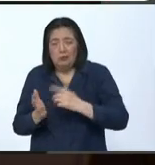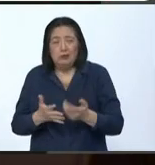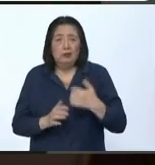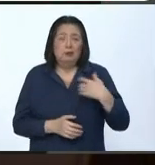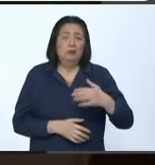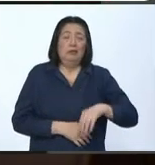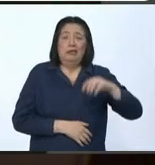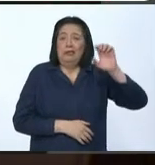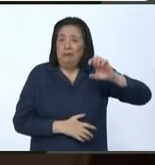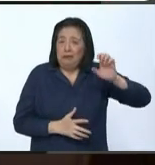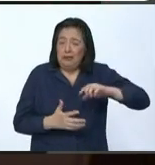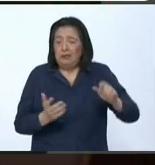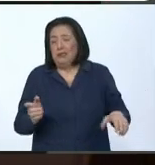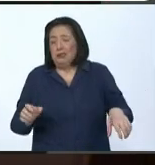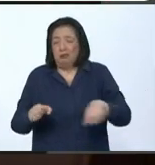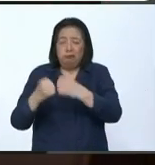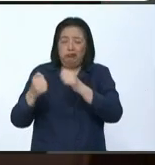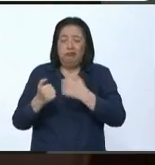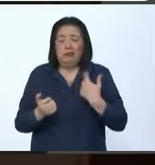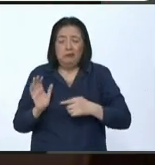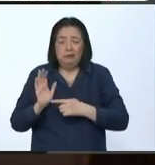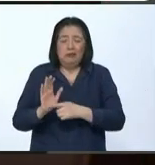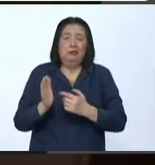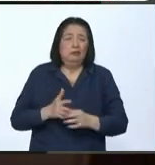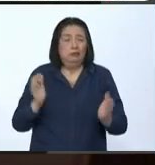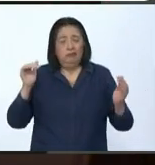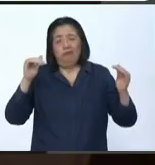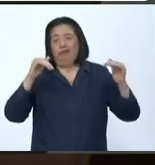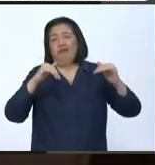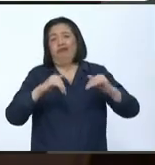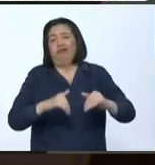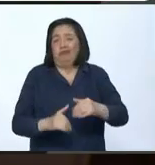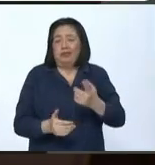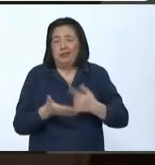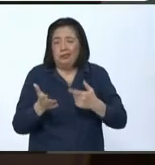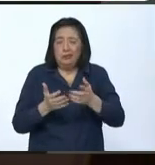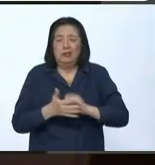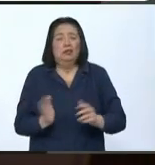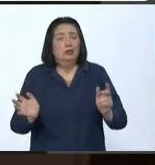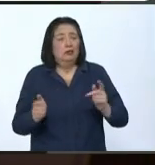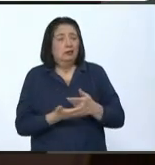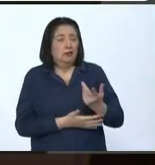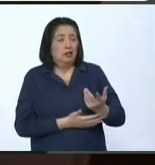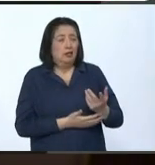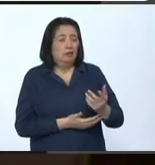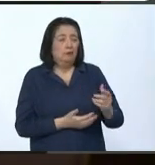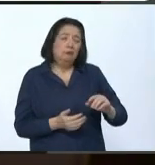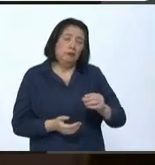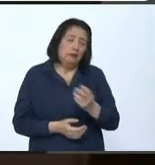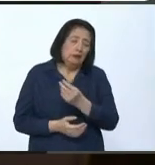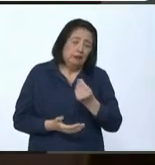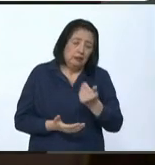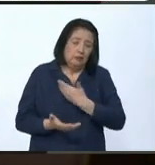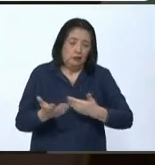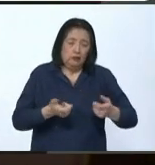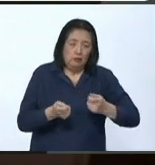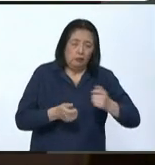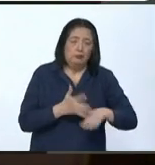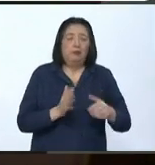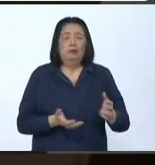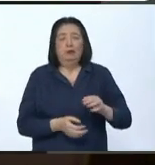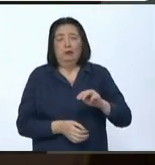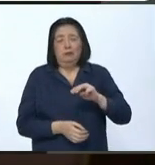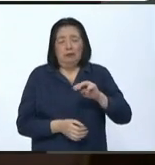las emergencias, se ha reflejado en la caída sensible del Producto Bruto Interno del mes de mayo hasta